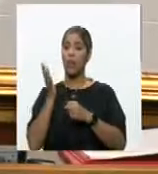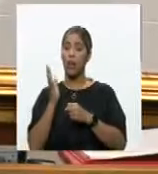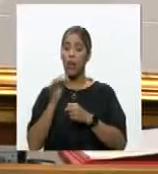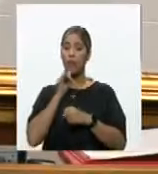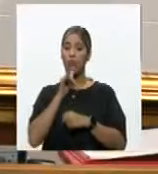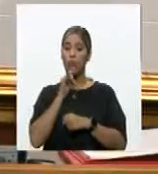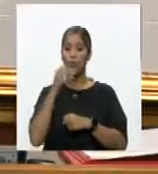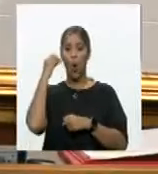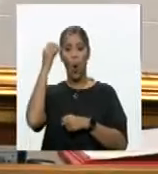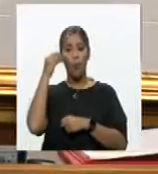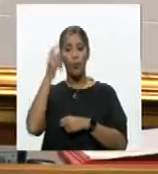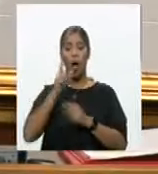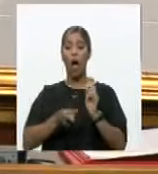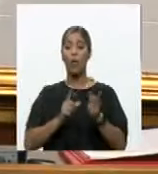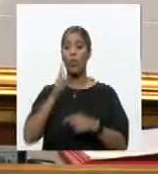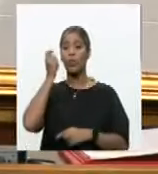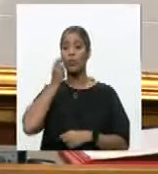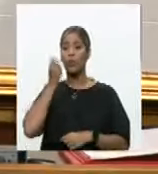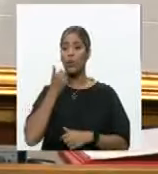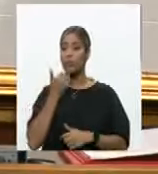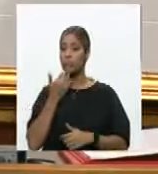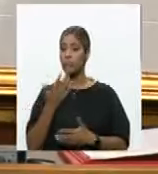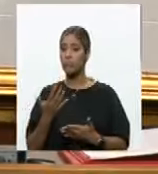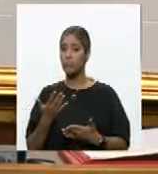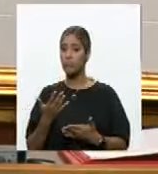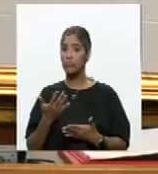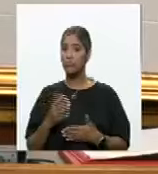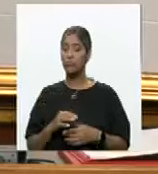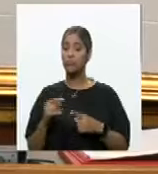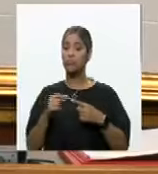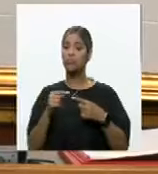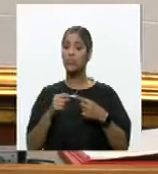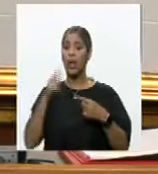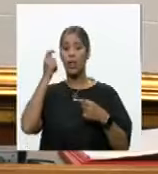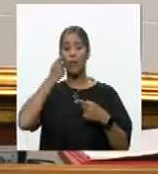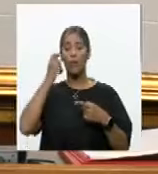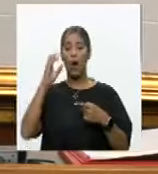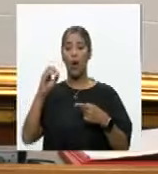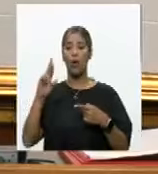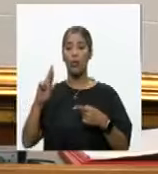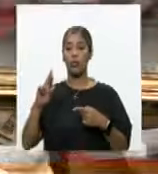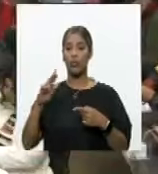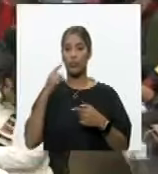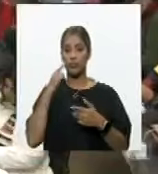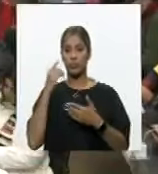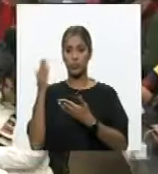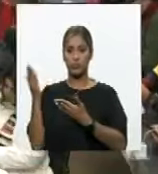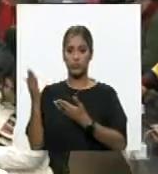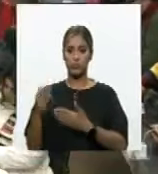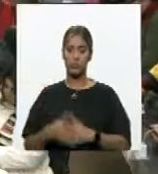palabra, opiniones de las diputadas y los diputados. Dejan el derecho de palabra al diputado Oscar Rondero.